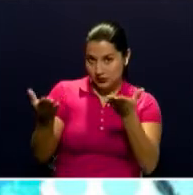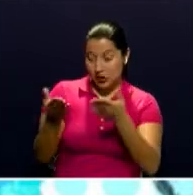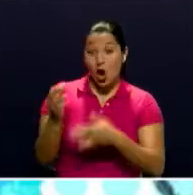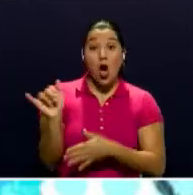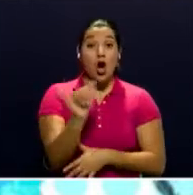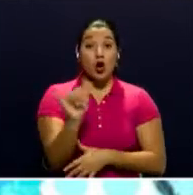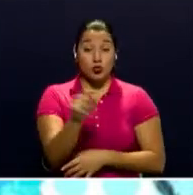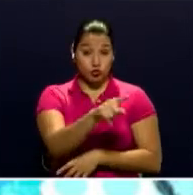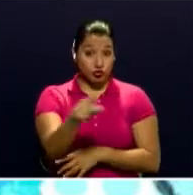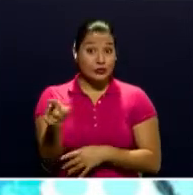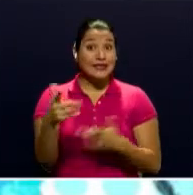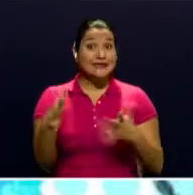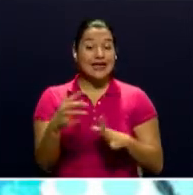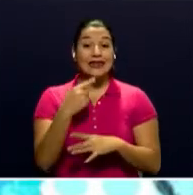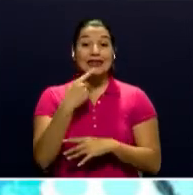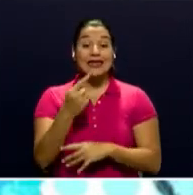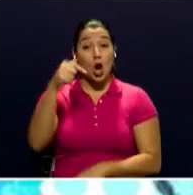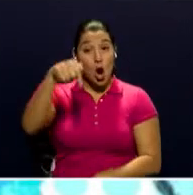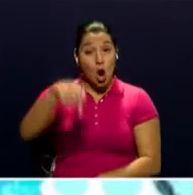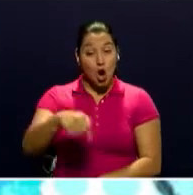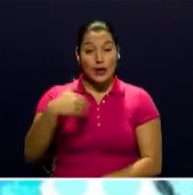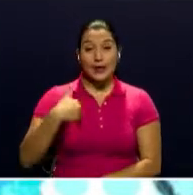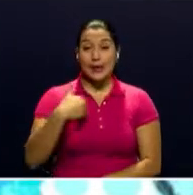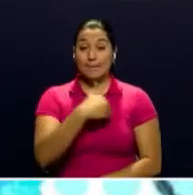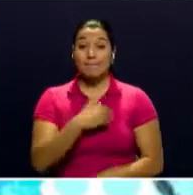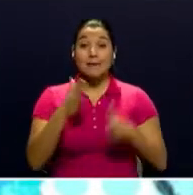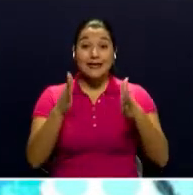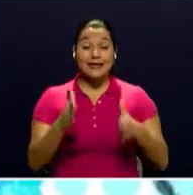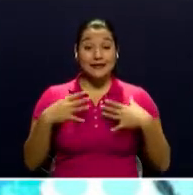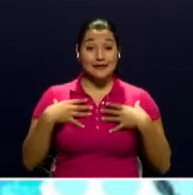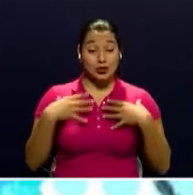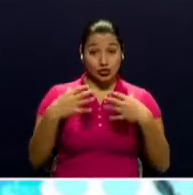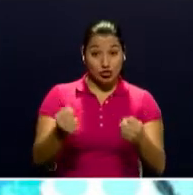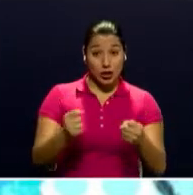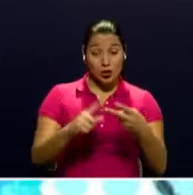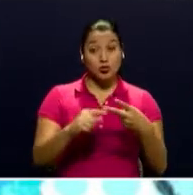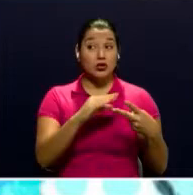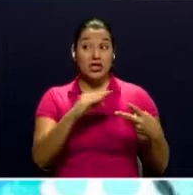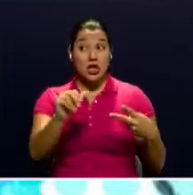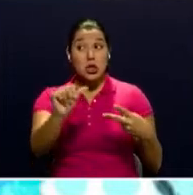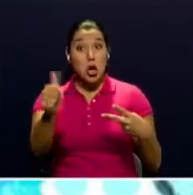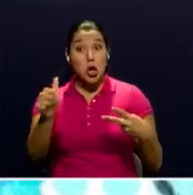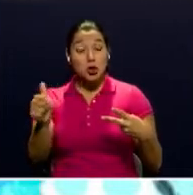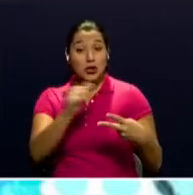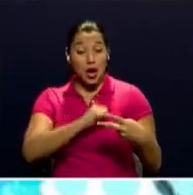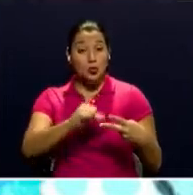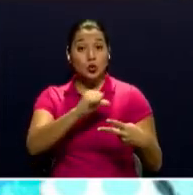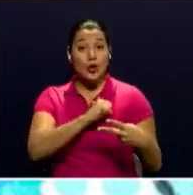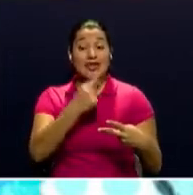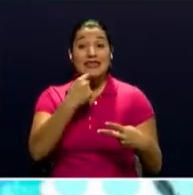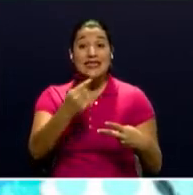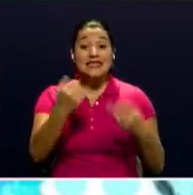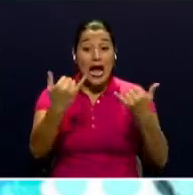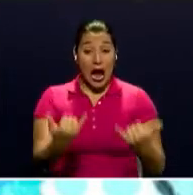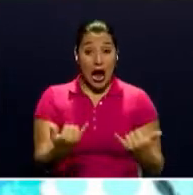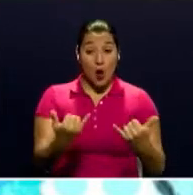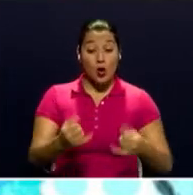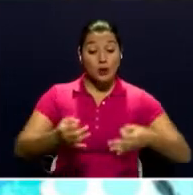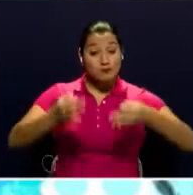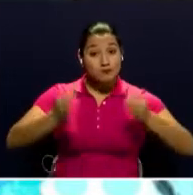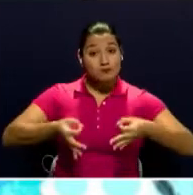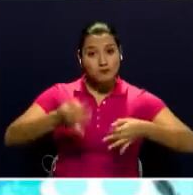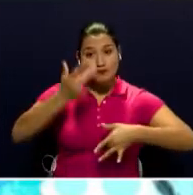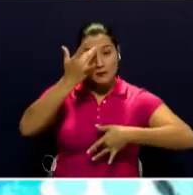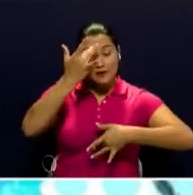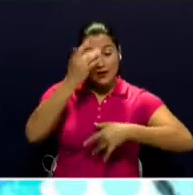ustedes también adelantaban, hoy el ministro de Salud y las autoridades pertinentes han estado diciendo que son 23 los casos